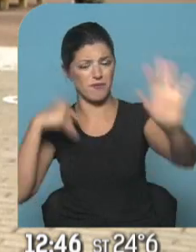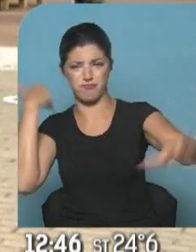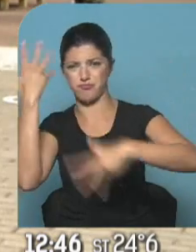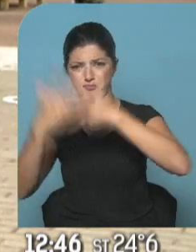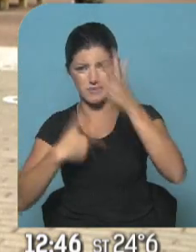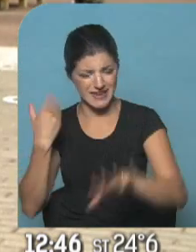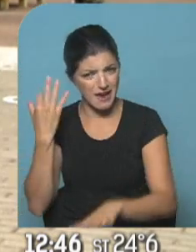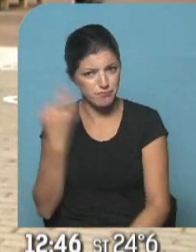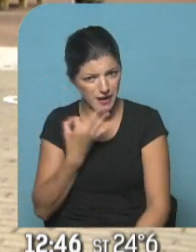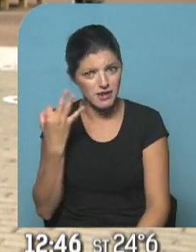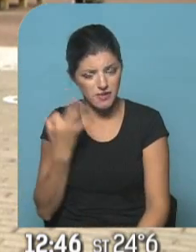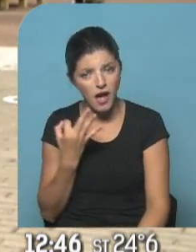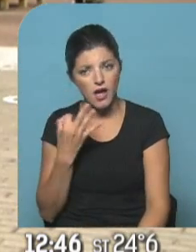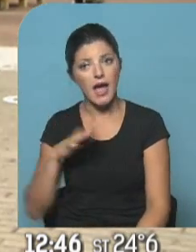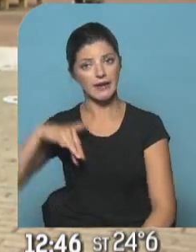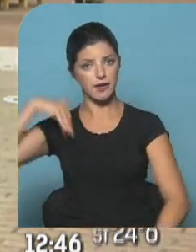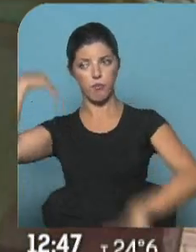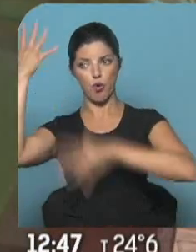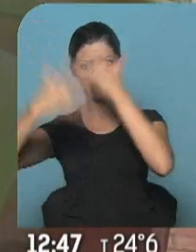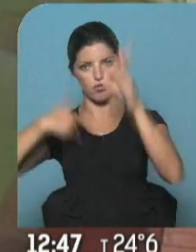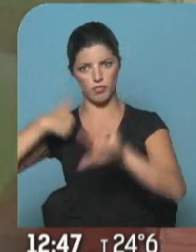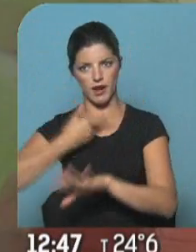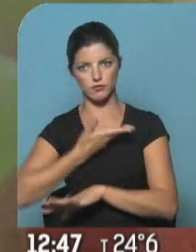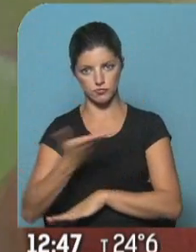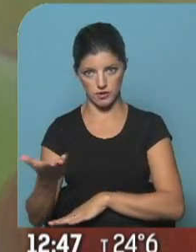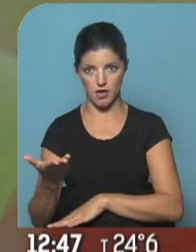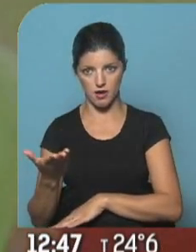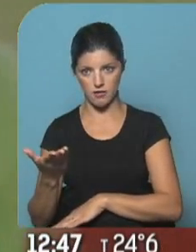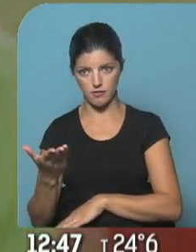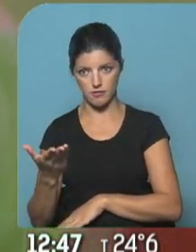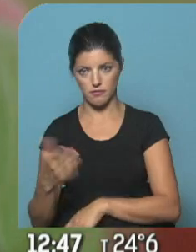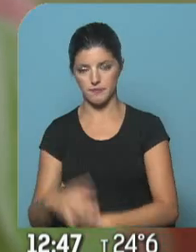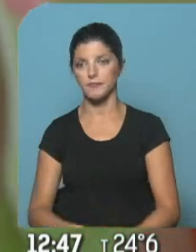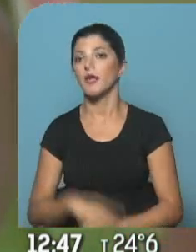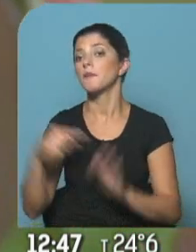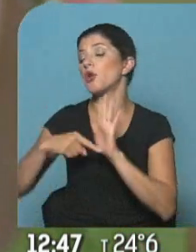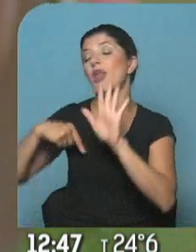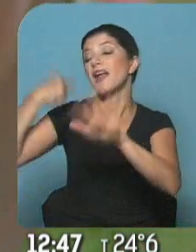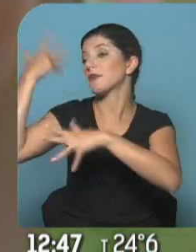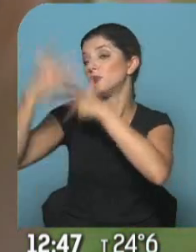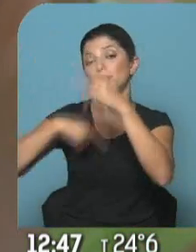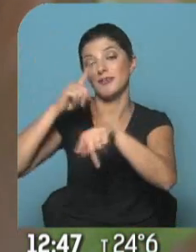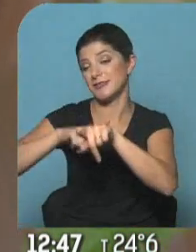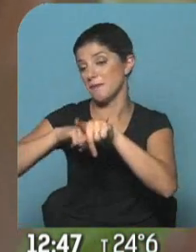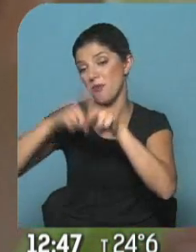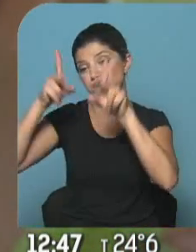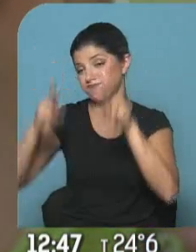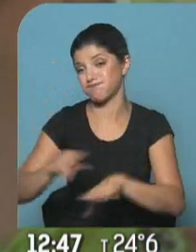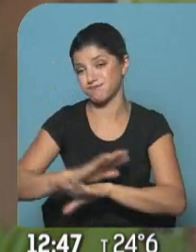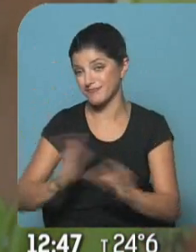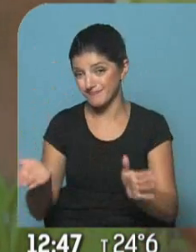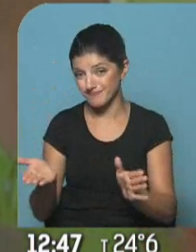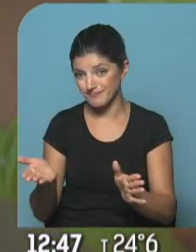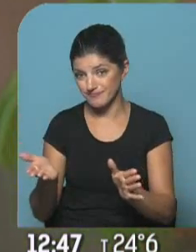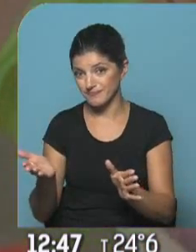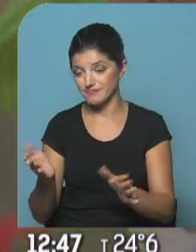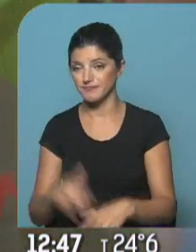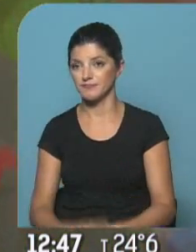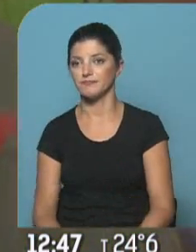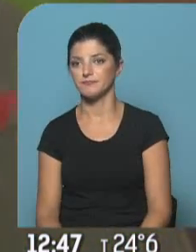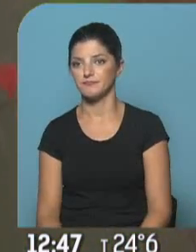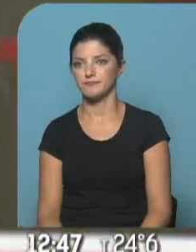verdaderamente hubo una revolución ciudadana, pero las revoluciones no son eternas y es una curiosidad también eso